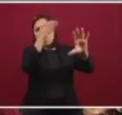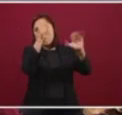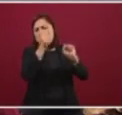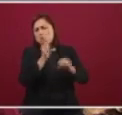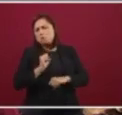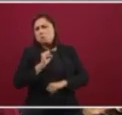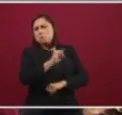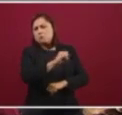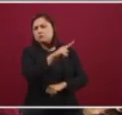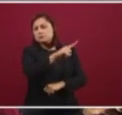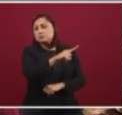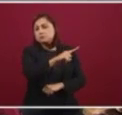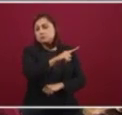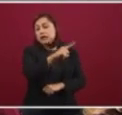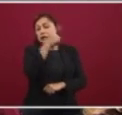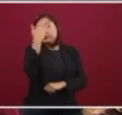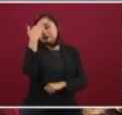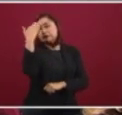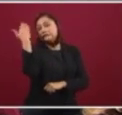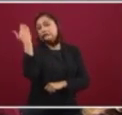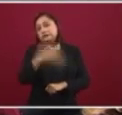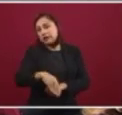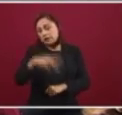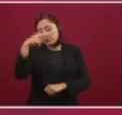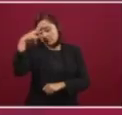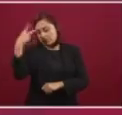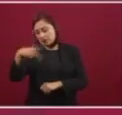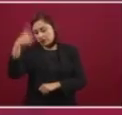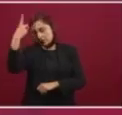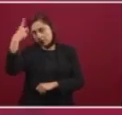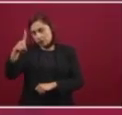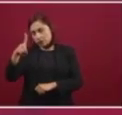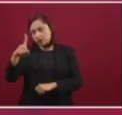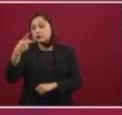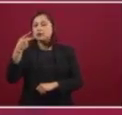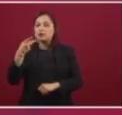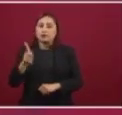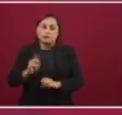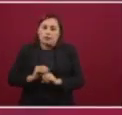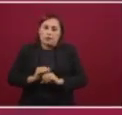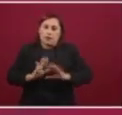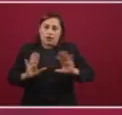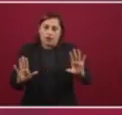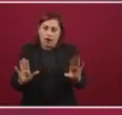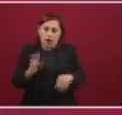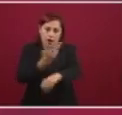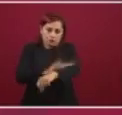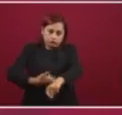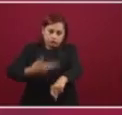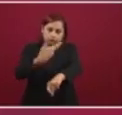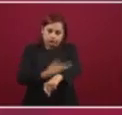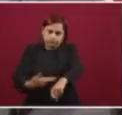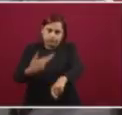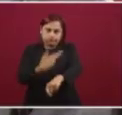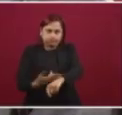a México. Pero desde luego hay que hacer los trámites, porque yo no recuerdo que